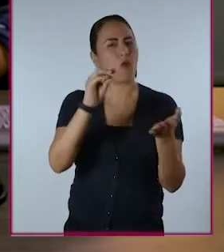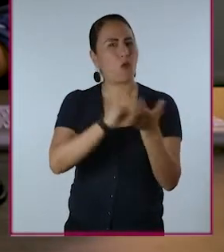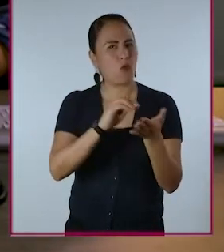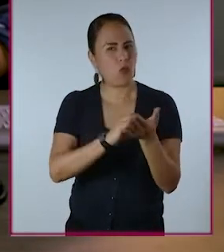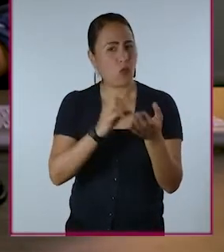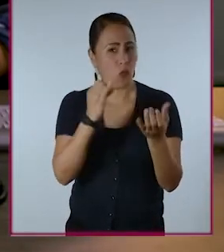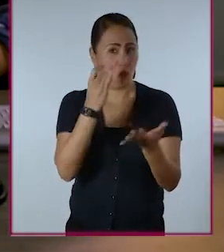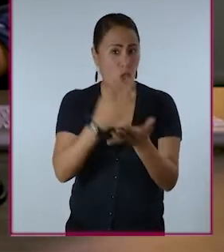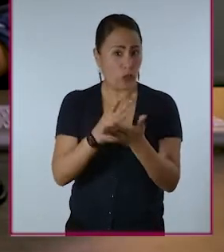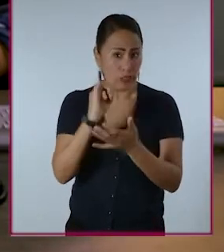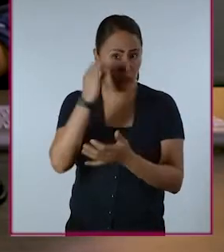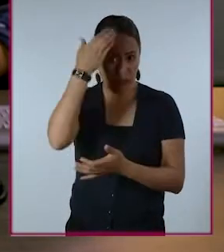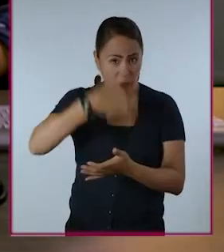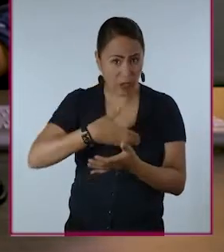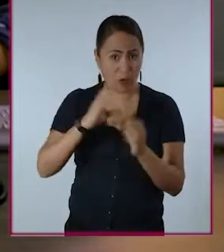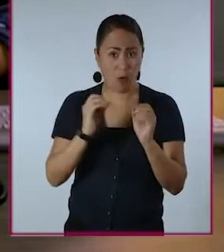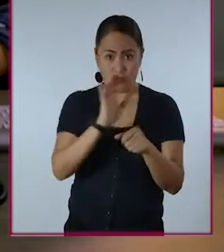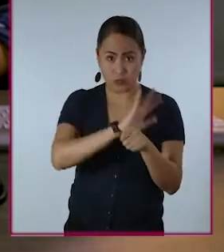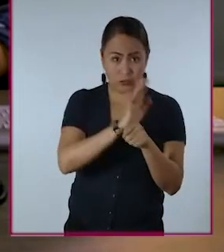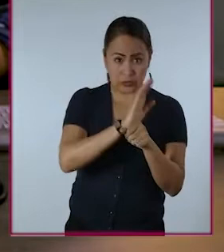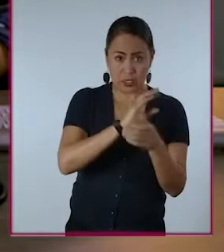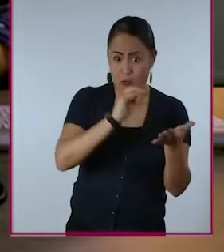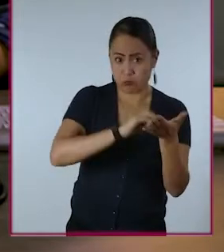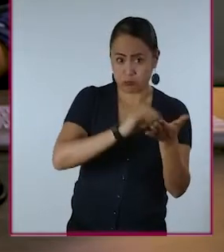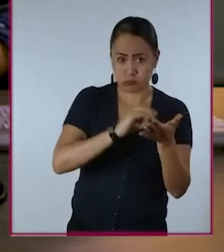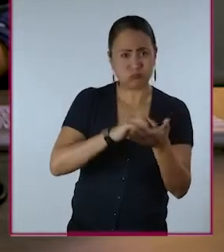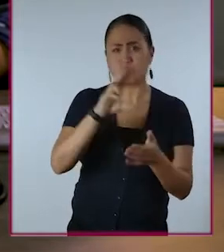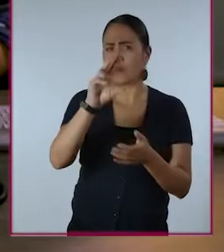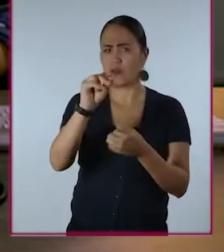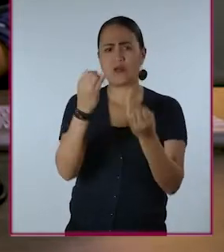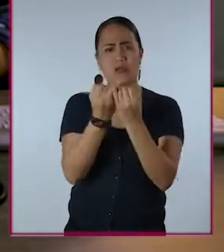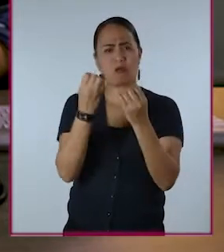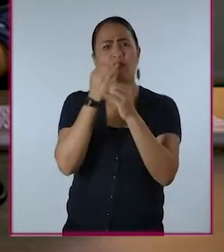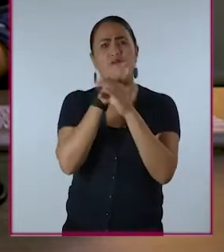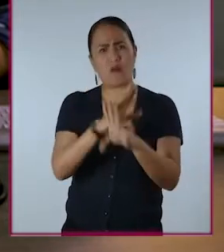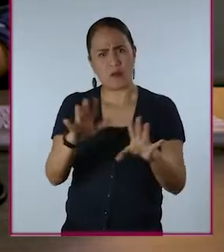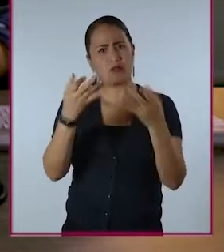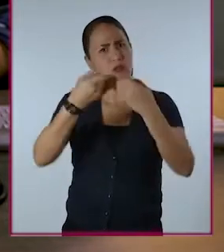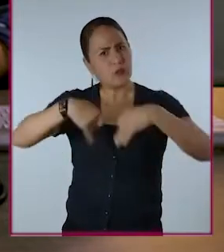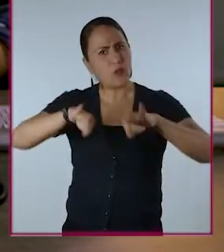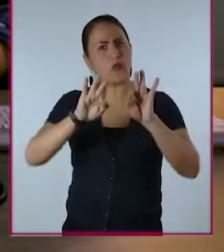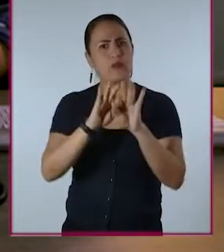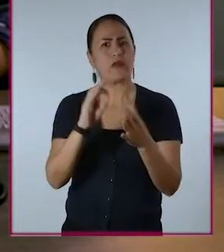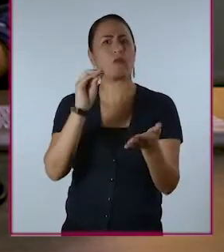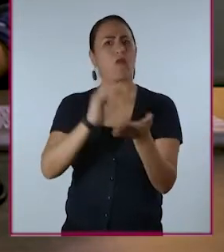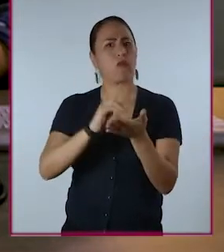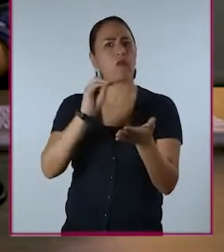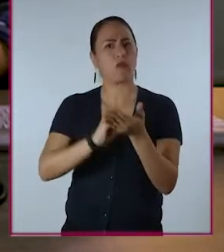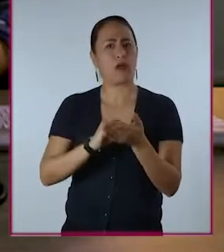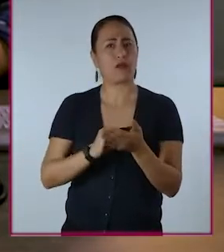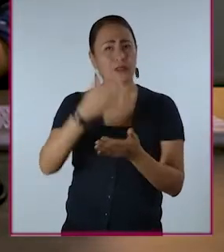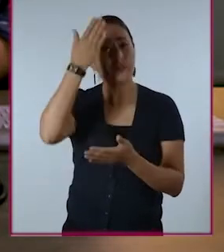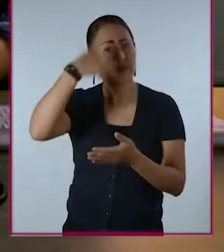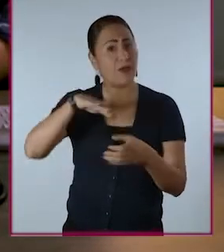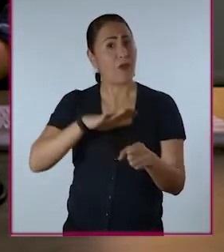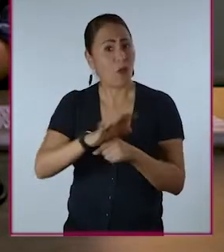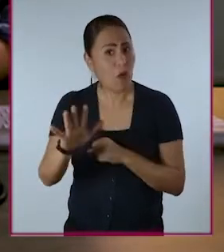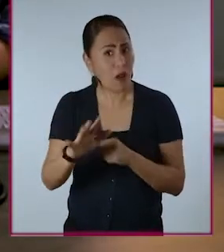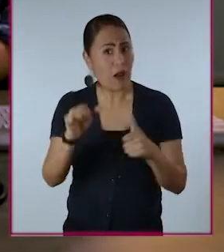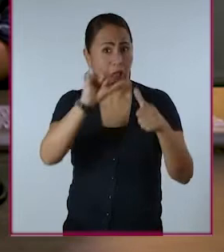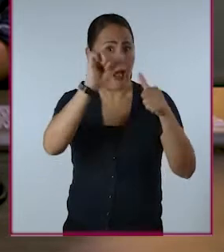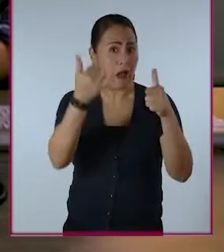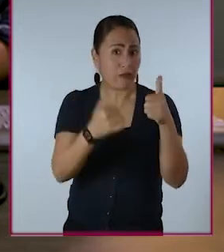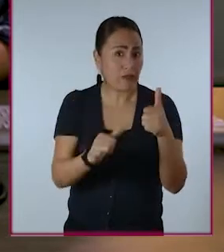a imágenes fotográficas y cinematográficas. Hay otro tipo de información que es vital conservar. ¿Se imaginan cuál? ¿Será algo